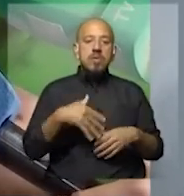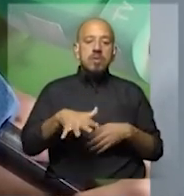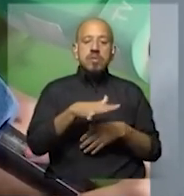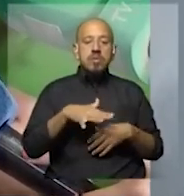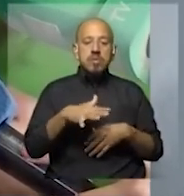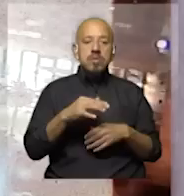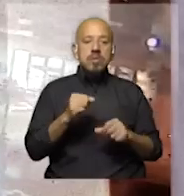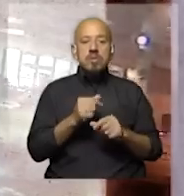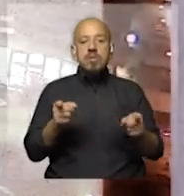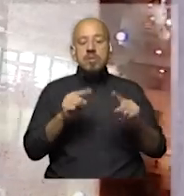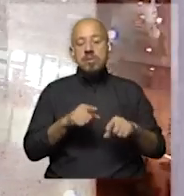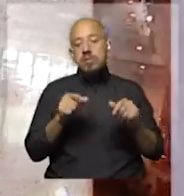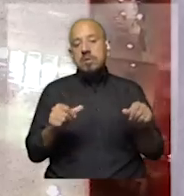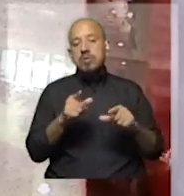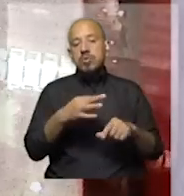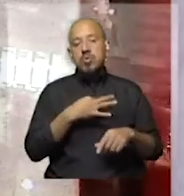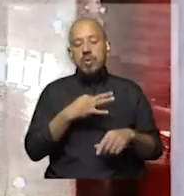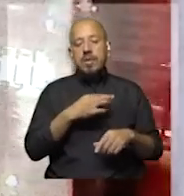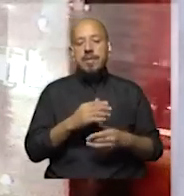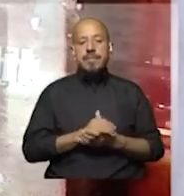de poder reiniciar su vida